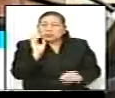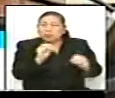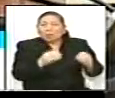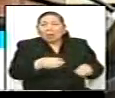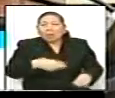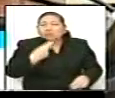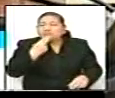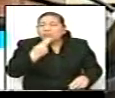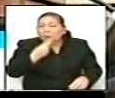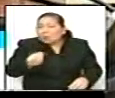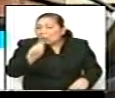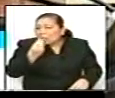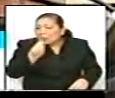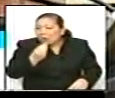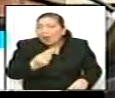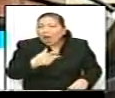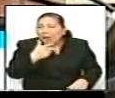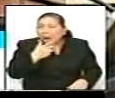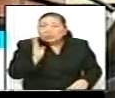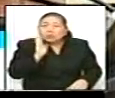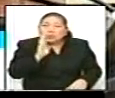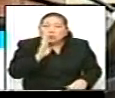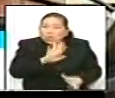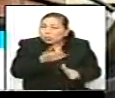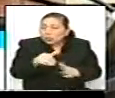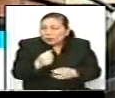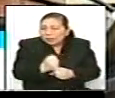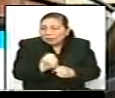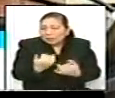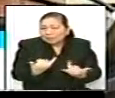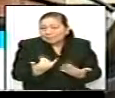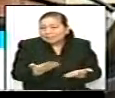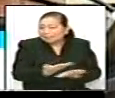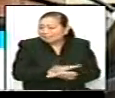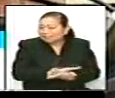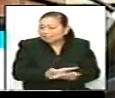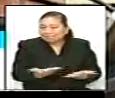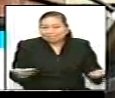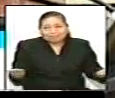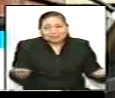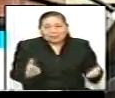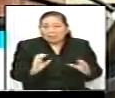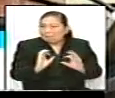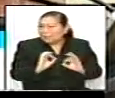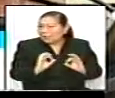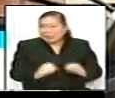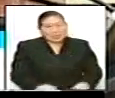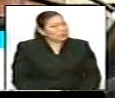al subsuelo, y por ende todo el agua que estaba, todo ese trabajo que hemos hecho está altamente en riesgo